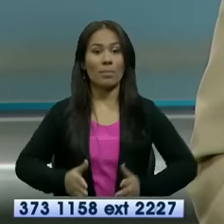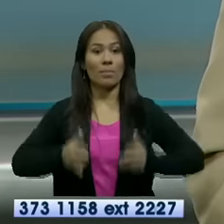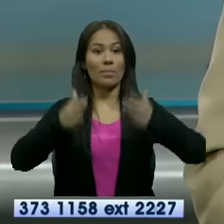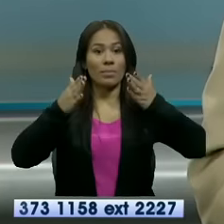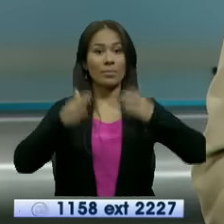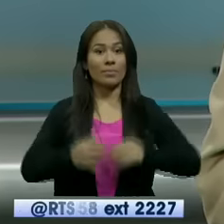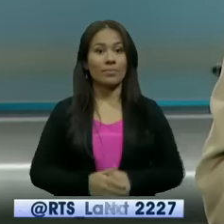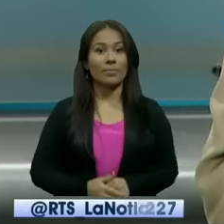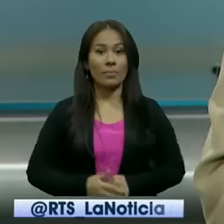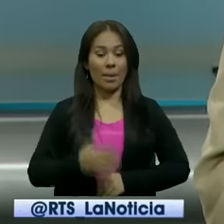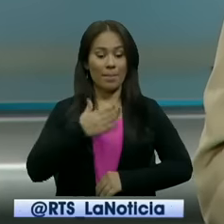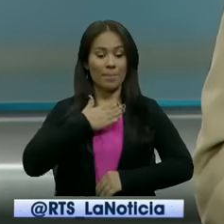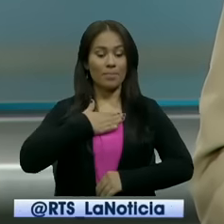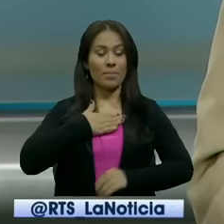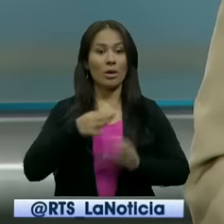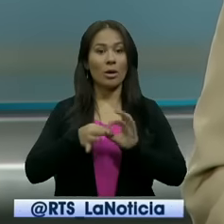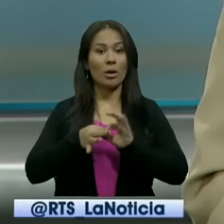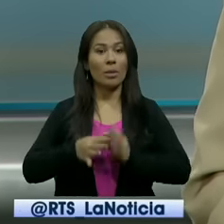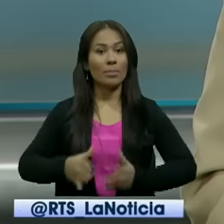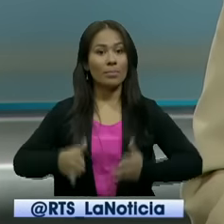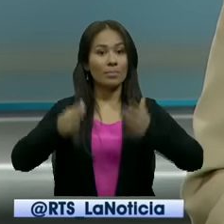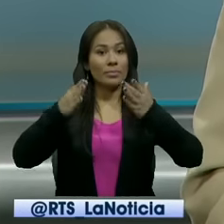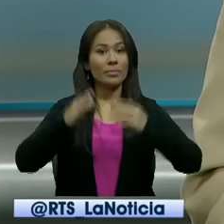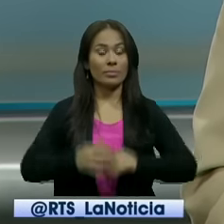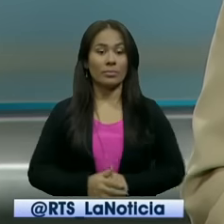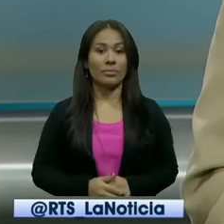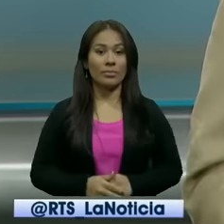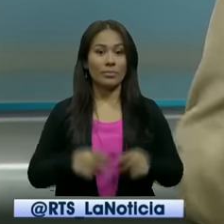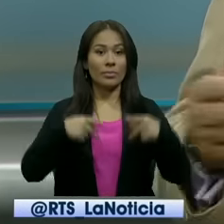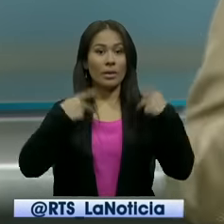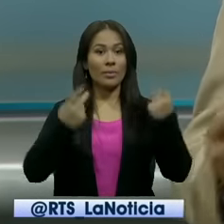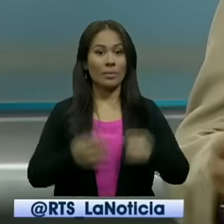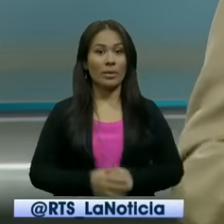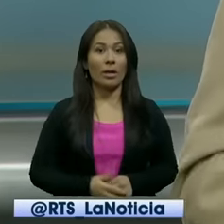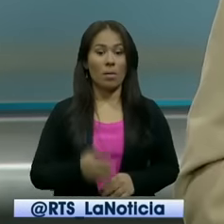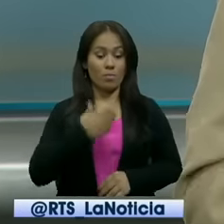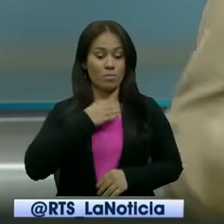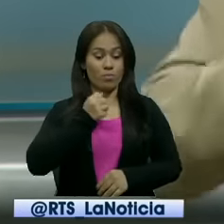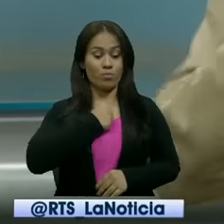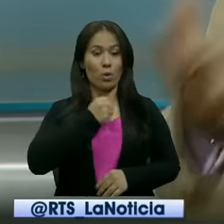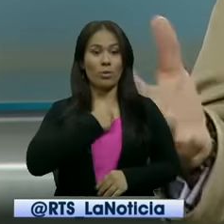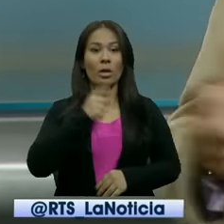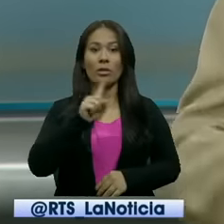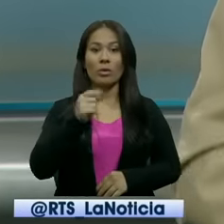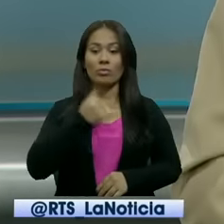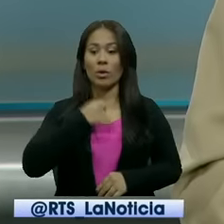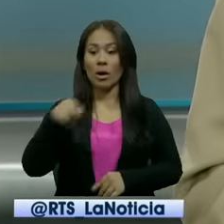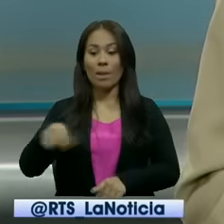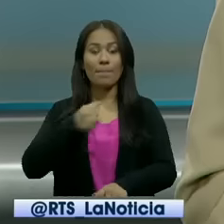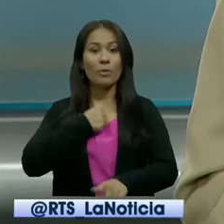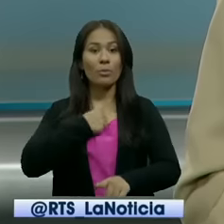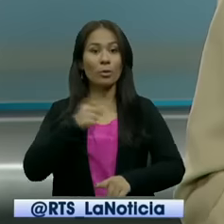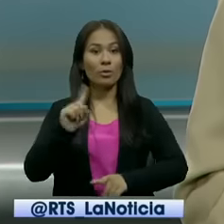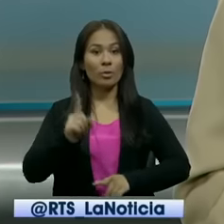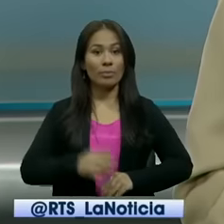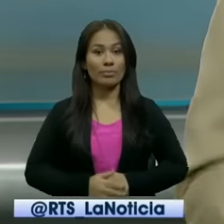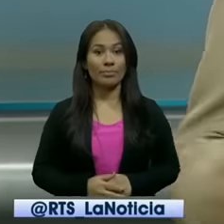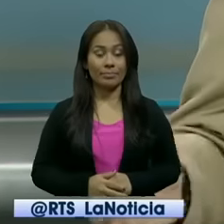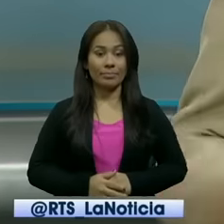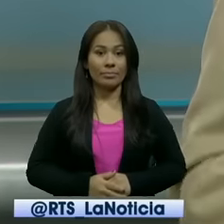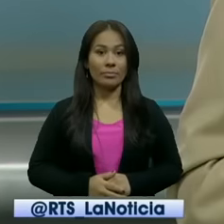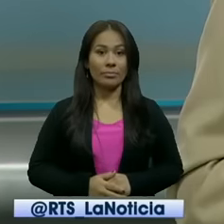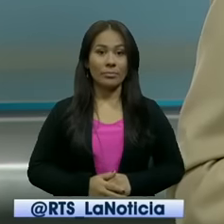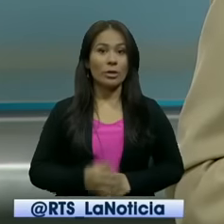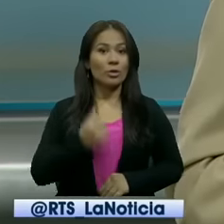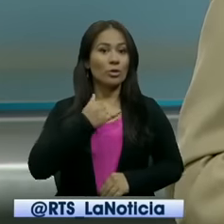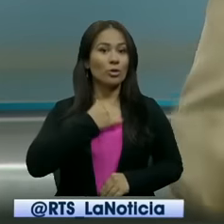años mi compañera de vida. No de mi propiedad, ni yo soy de ella tampoco. Entonces, yo